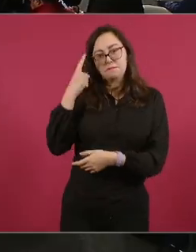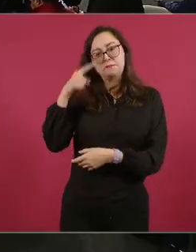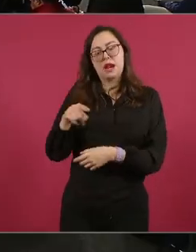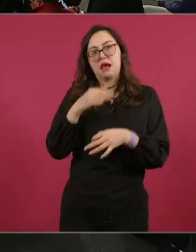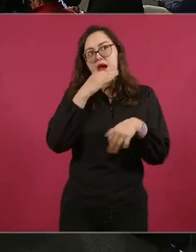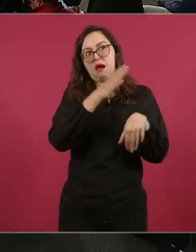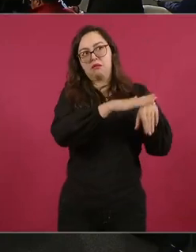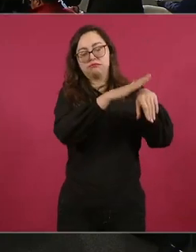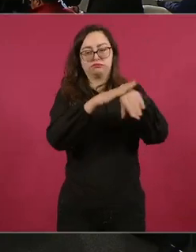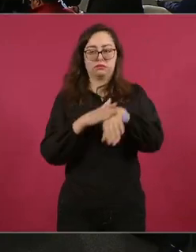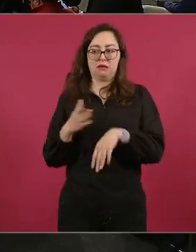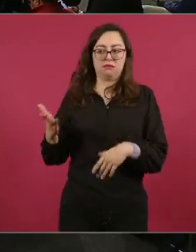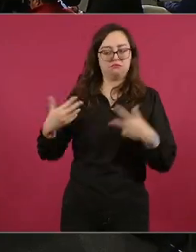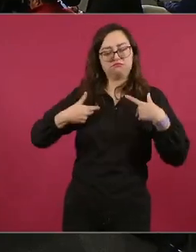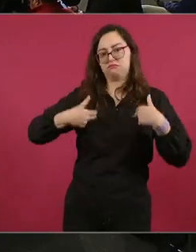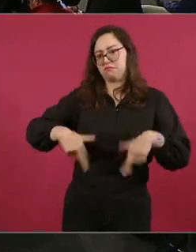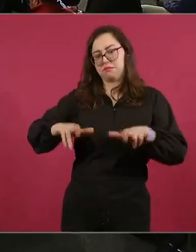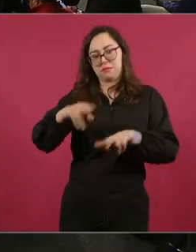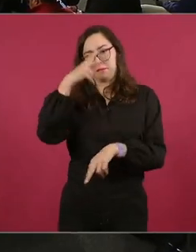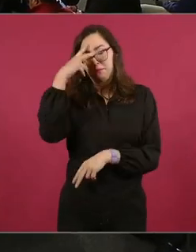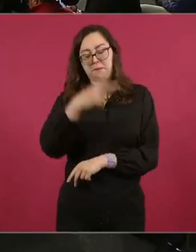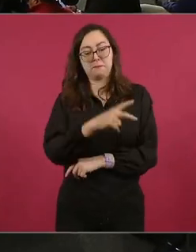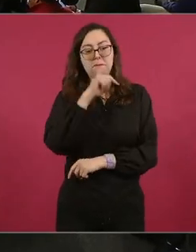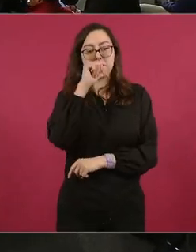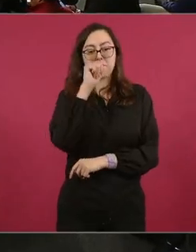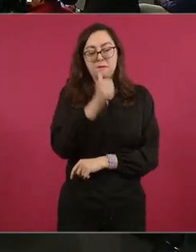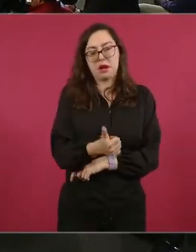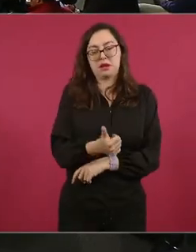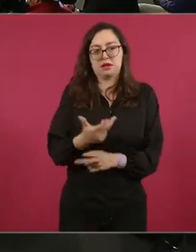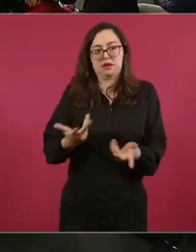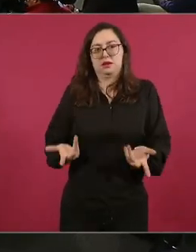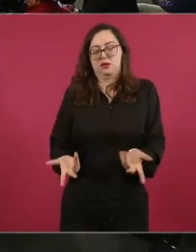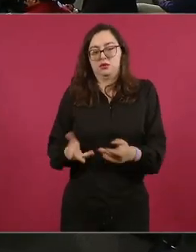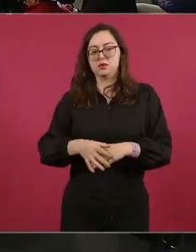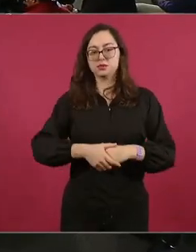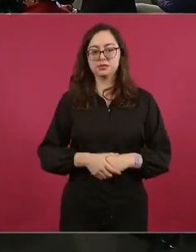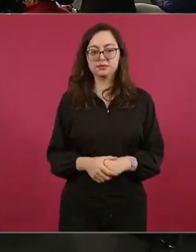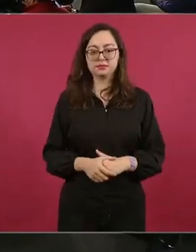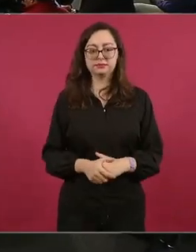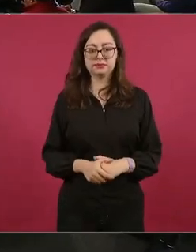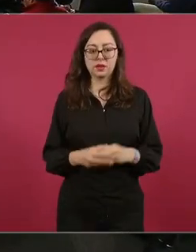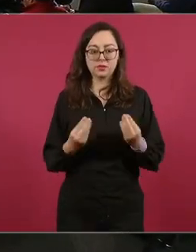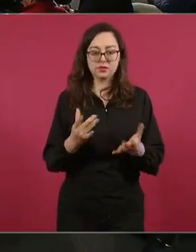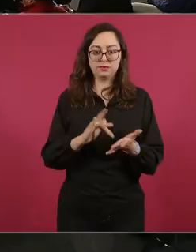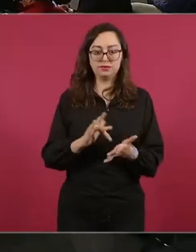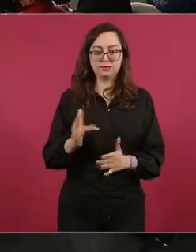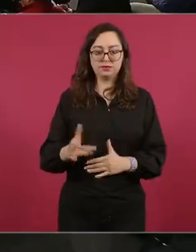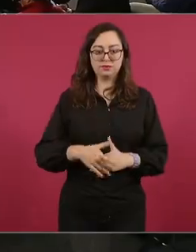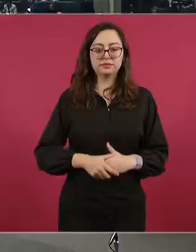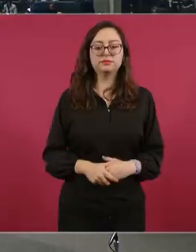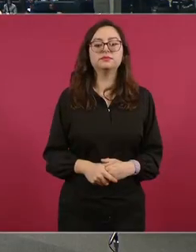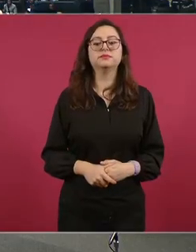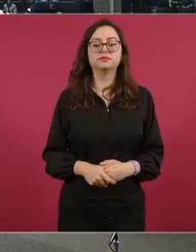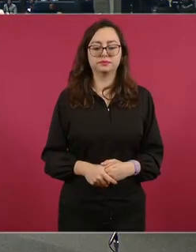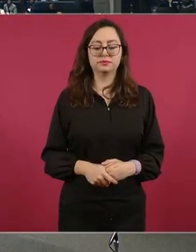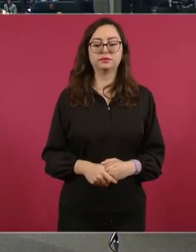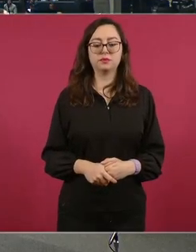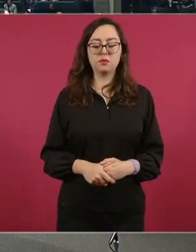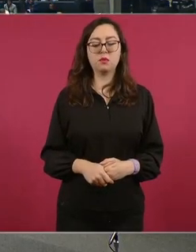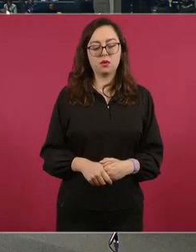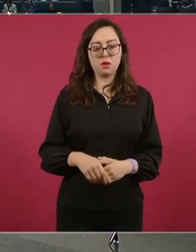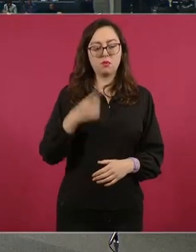que en un momento dado pues se hagan negocios negativos en nombre de nuestro país, señor presidente. Muchas gracias. Muy bien, vemos lo de las